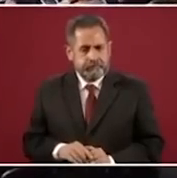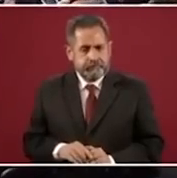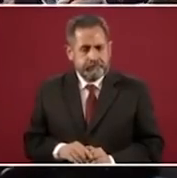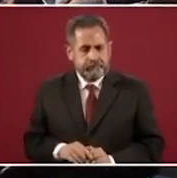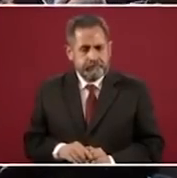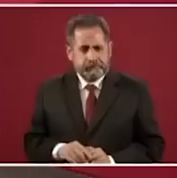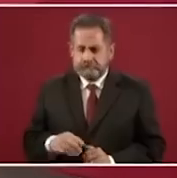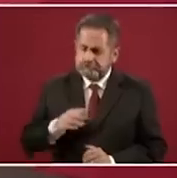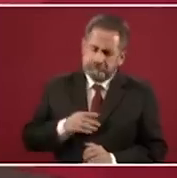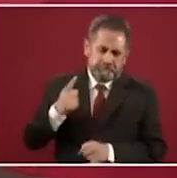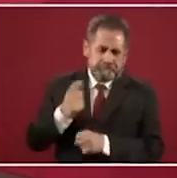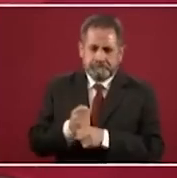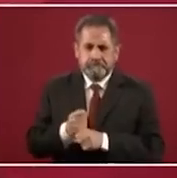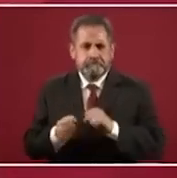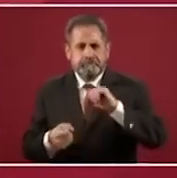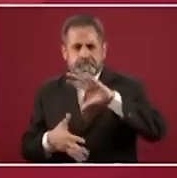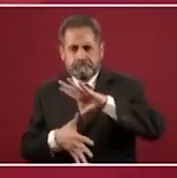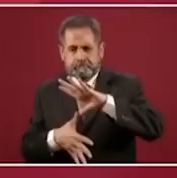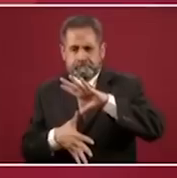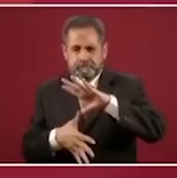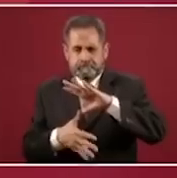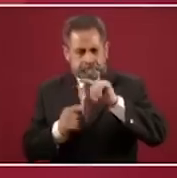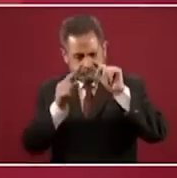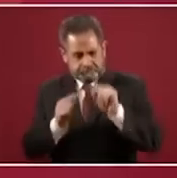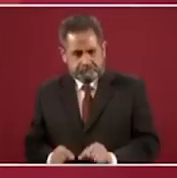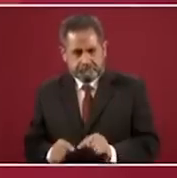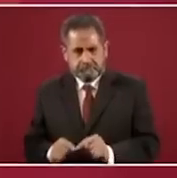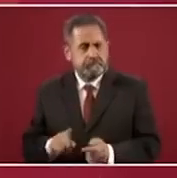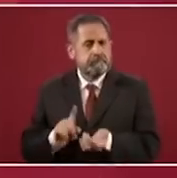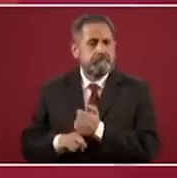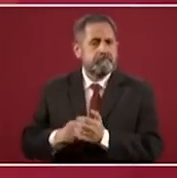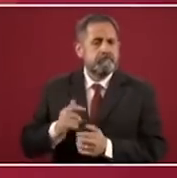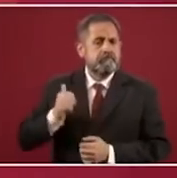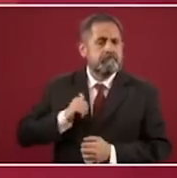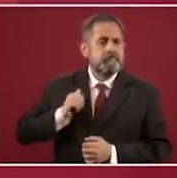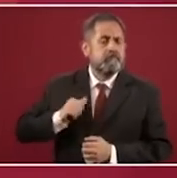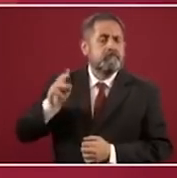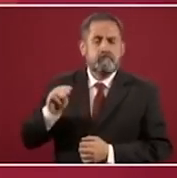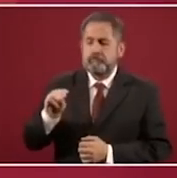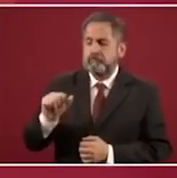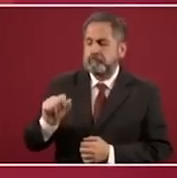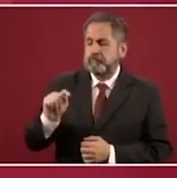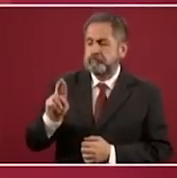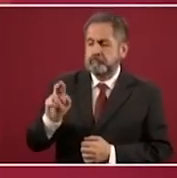nuestra América, como decía Martí,